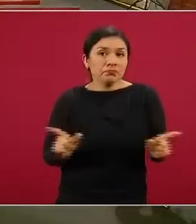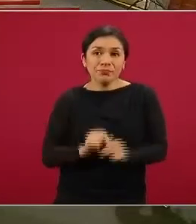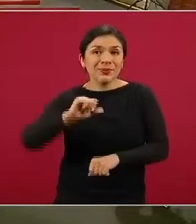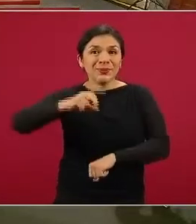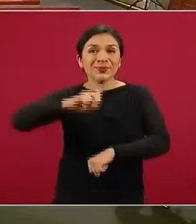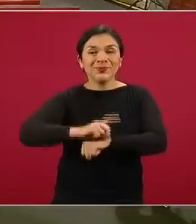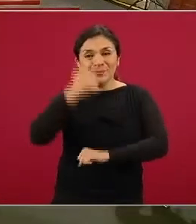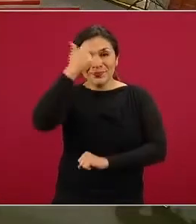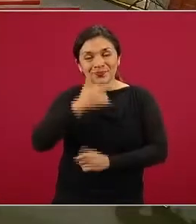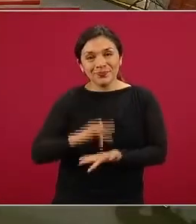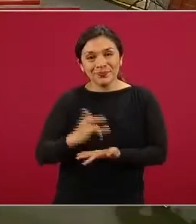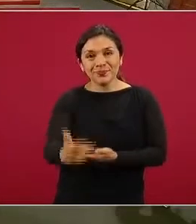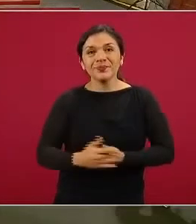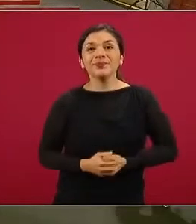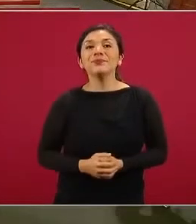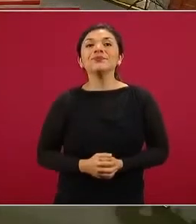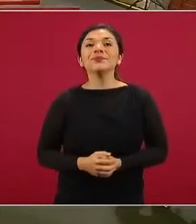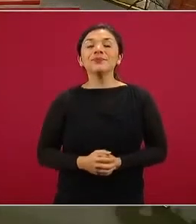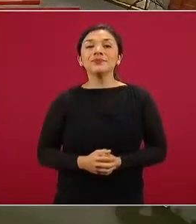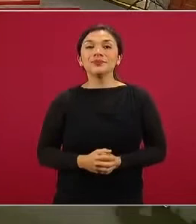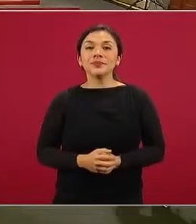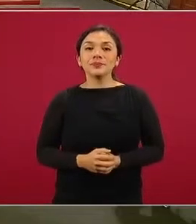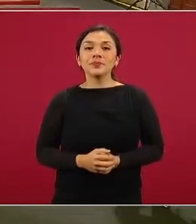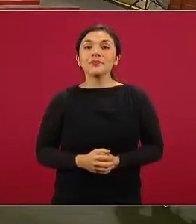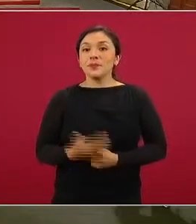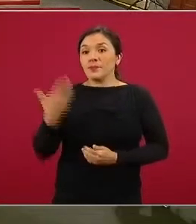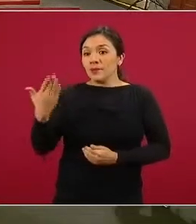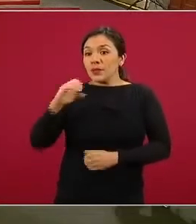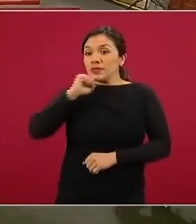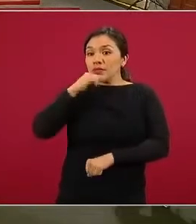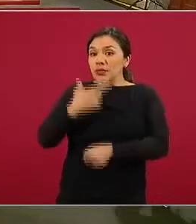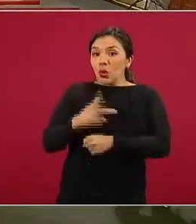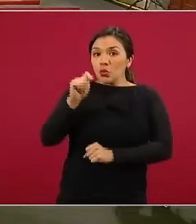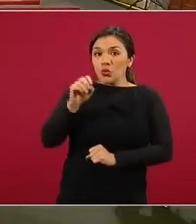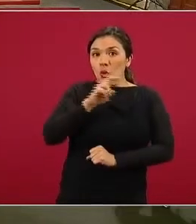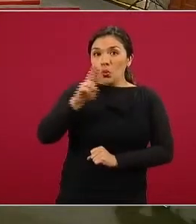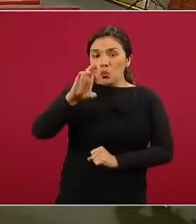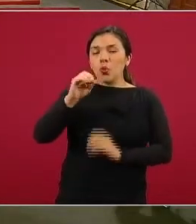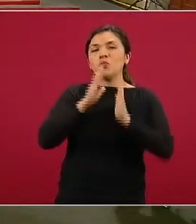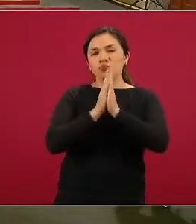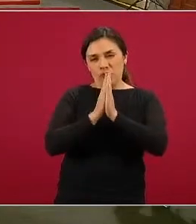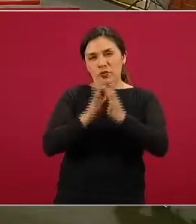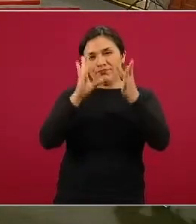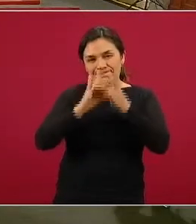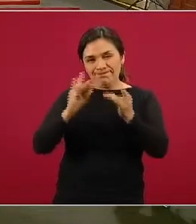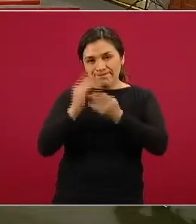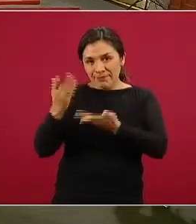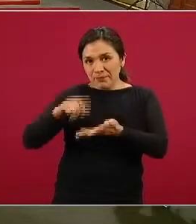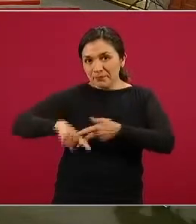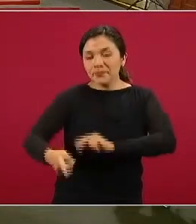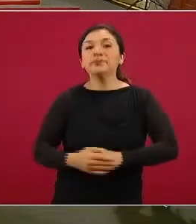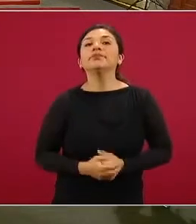para esta noche. Muchas gracias, doctora Lumía. Secretario Torruco, si es tan amable de compartirnos. Gracias.